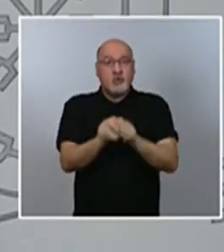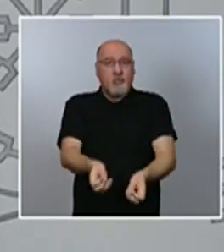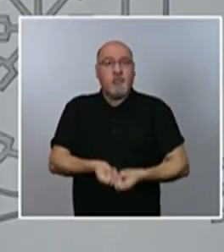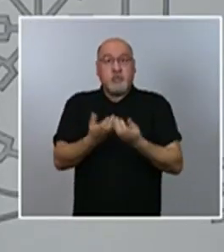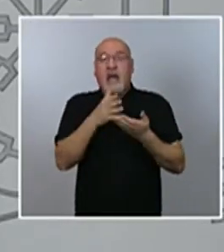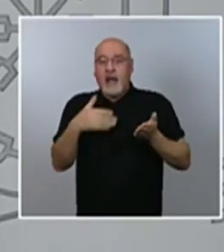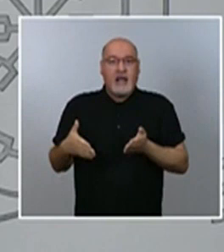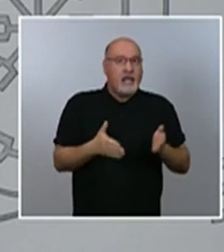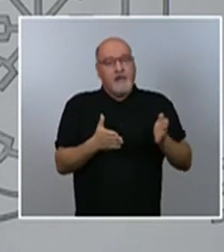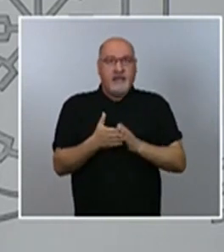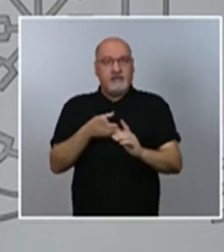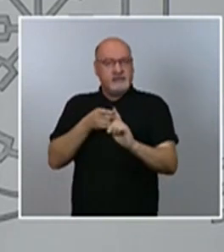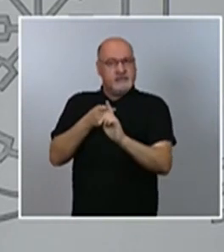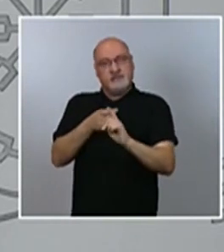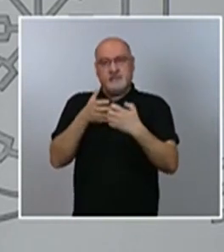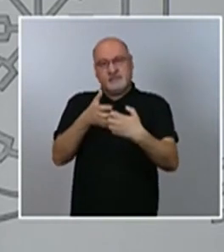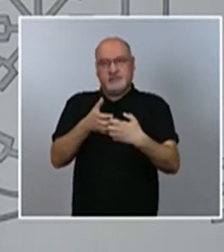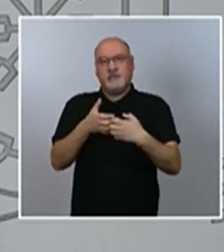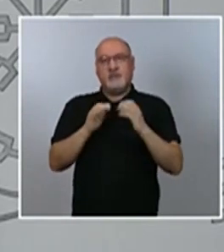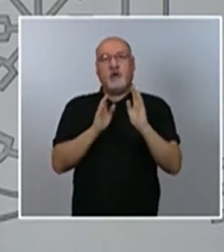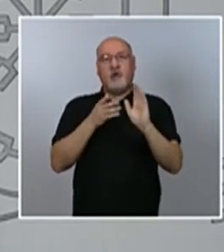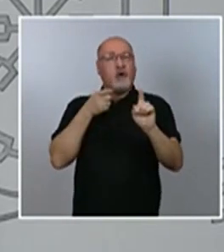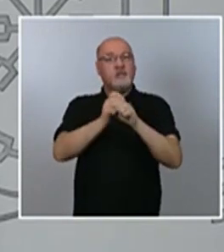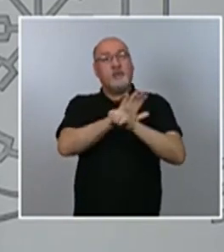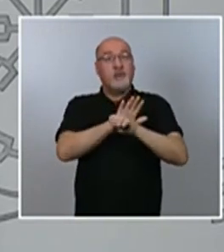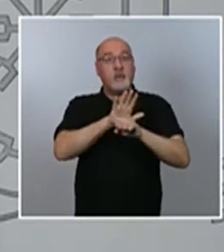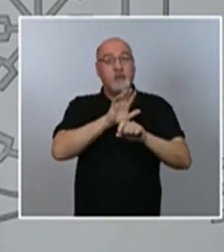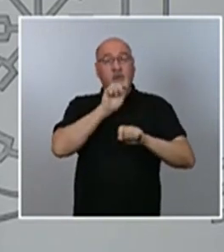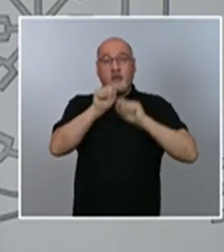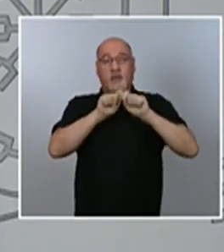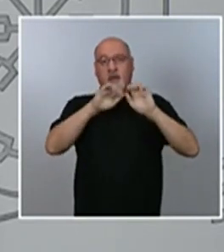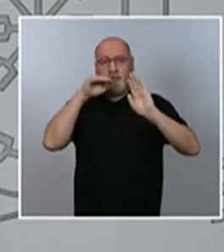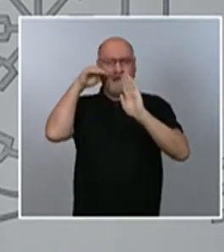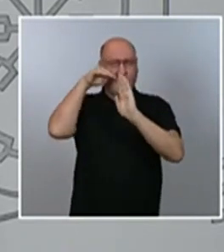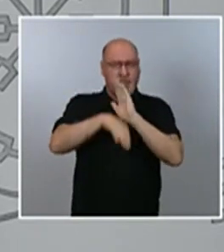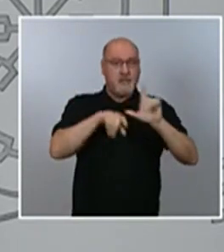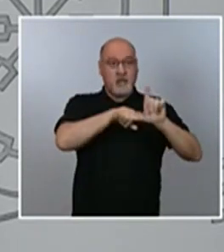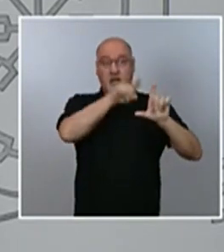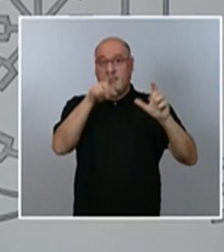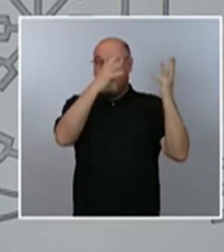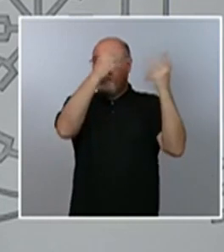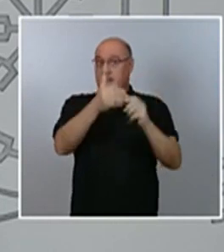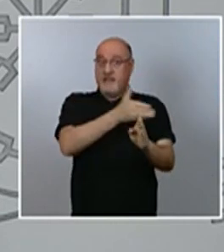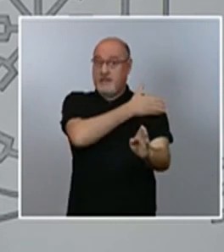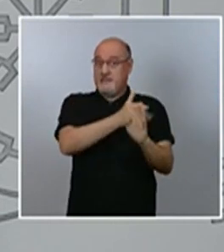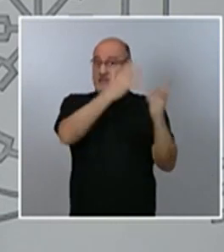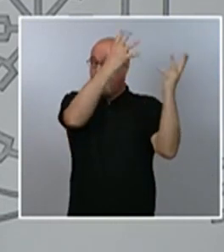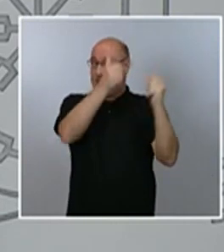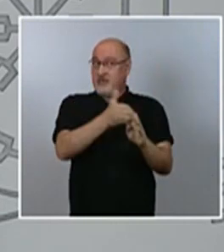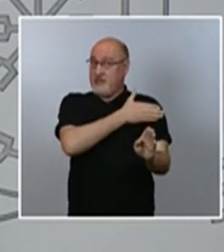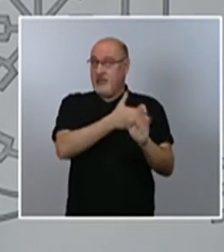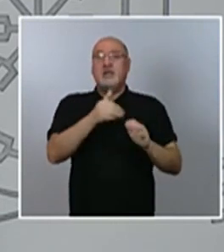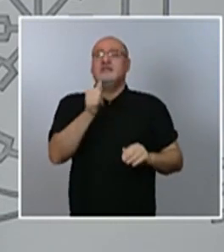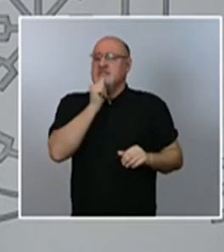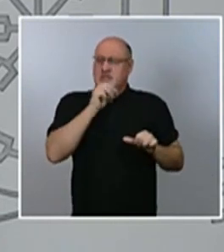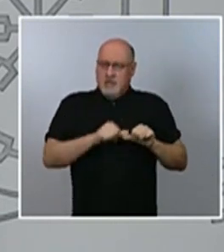camino adecuado de seguir descendiendo la curva de la incidencia acumulada todavía todavía nos queda